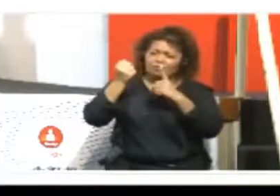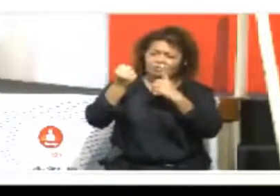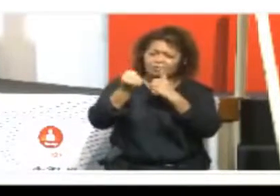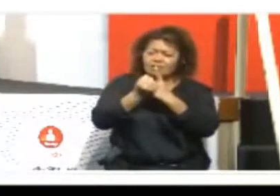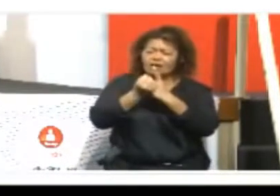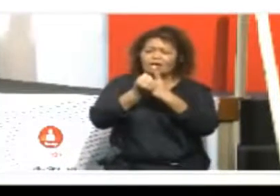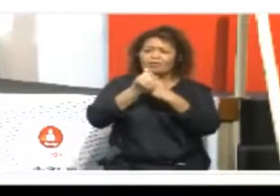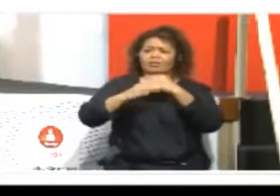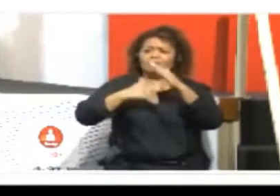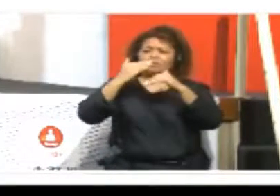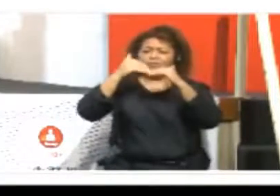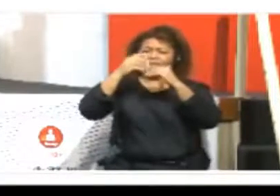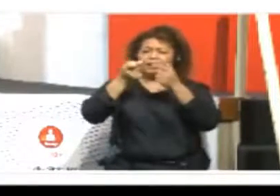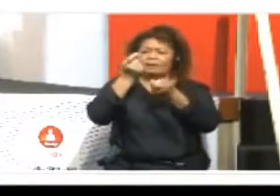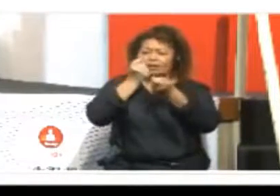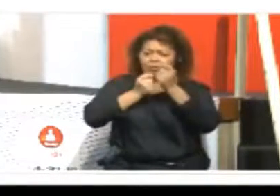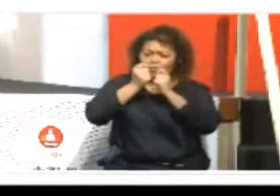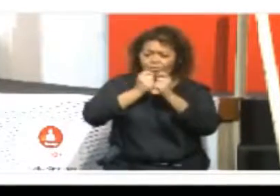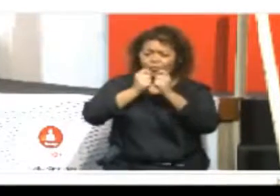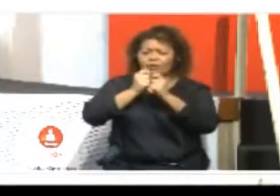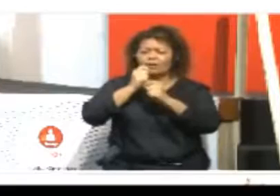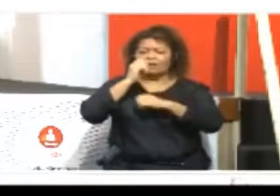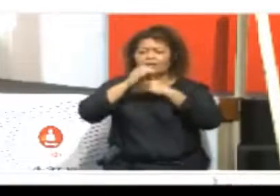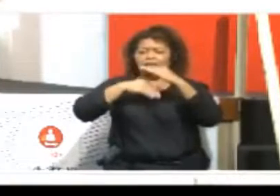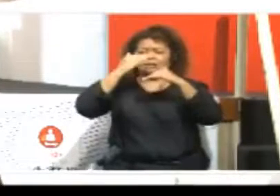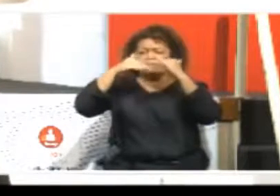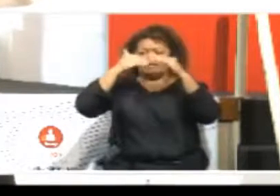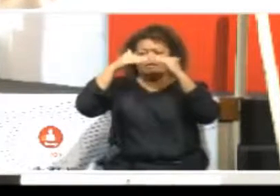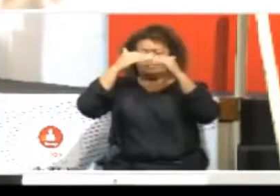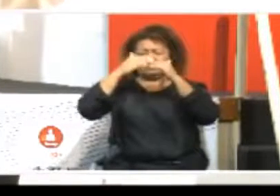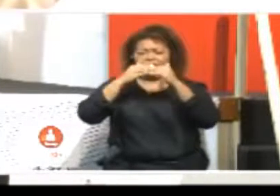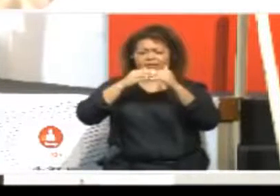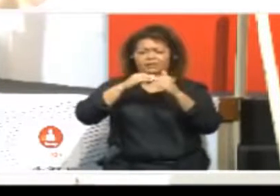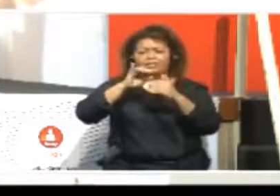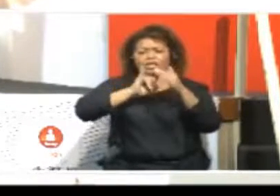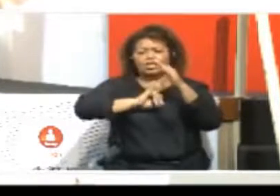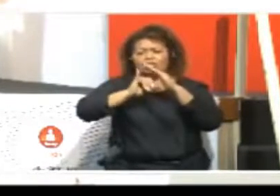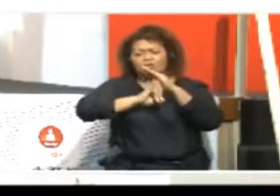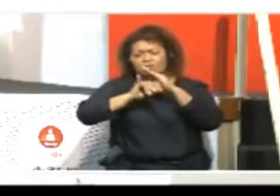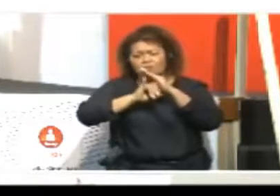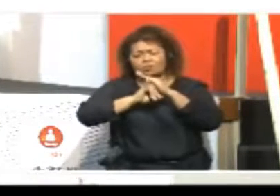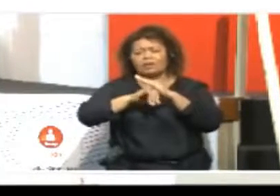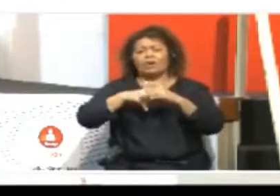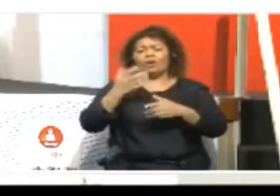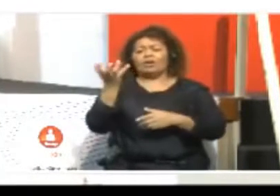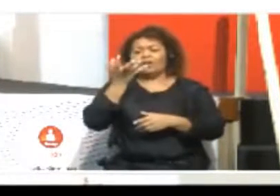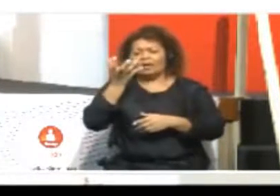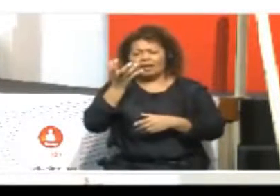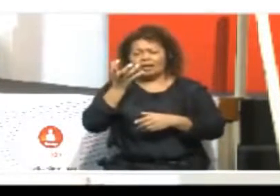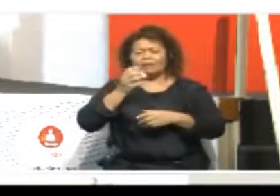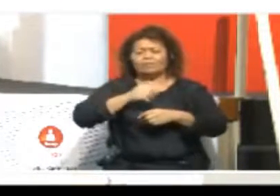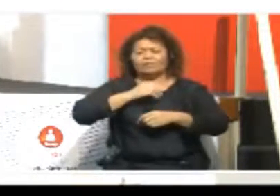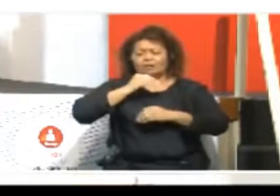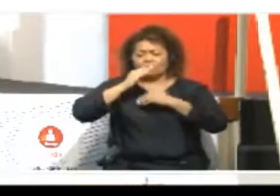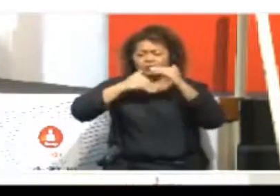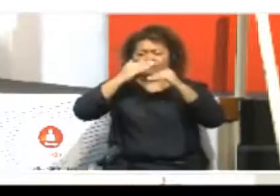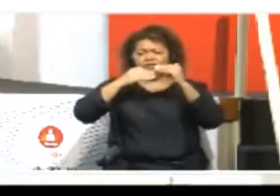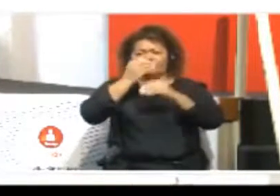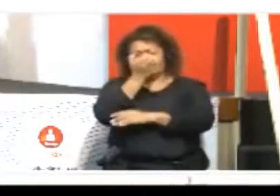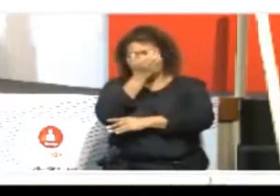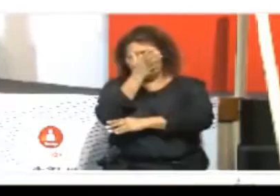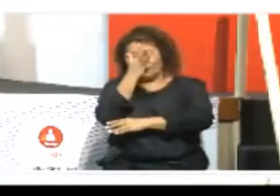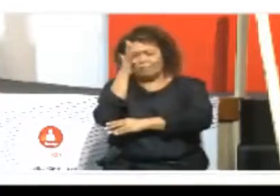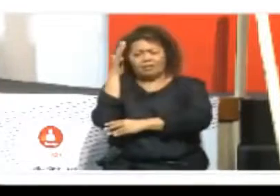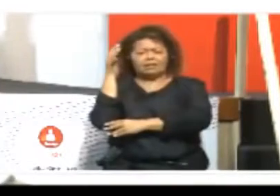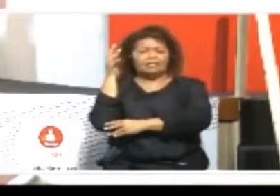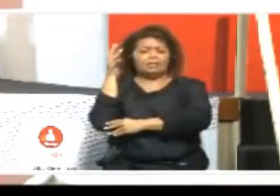económico, queremos también un desarrollo institucional y queremos también un desarrollo ambiental, que ahora eso es una nueva pauta. Al